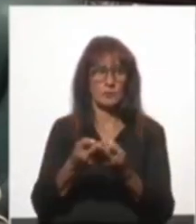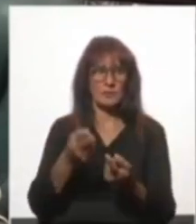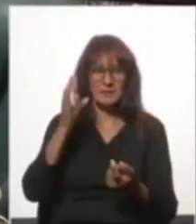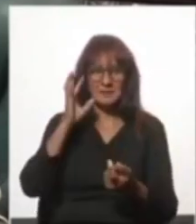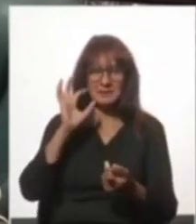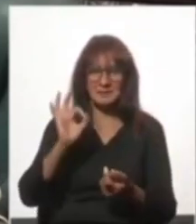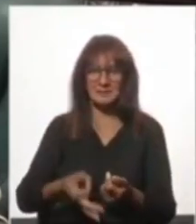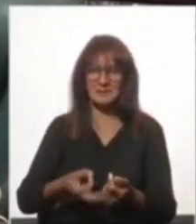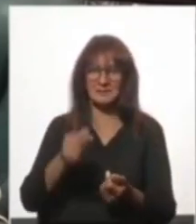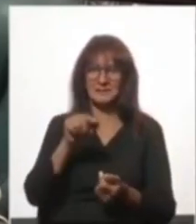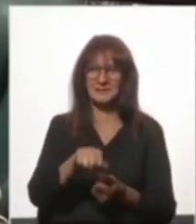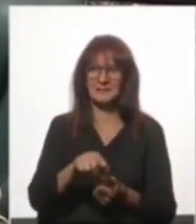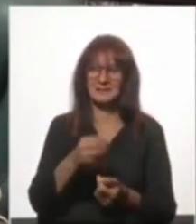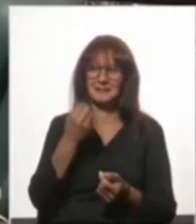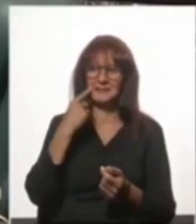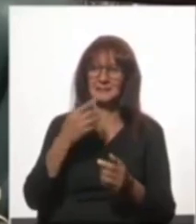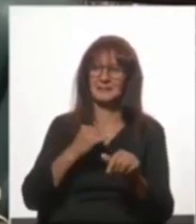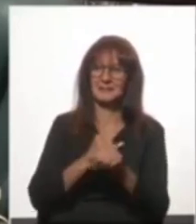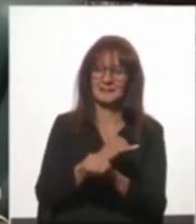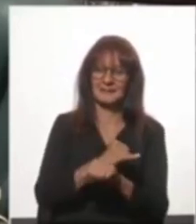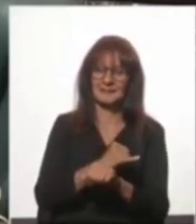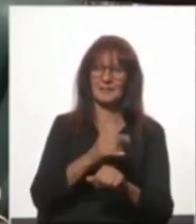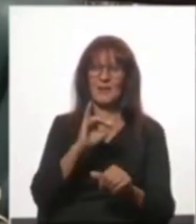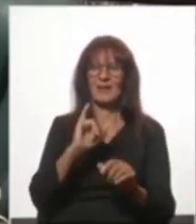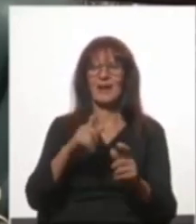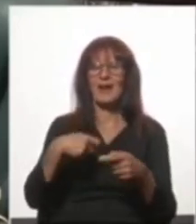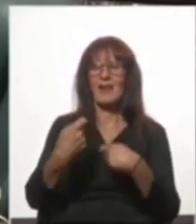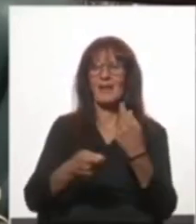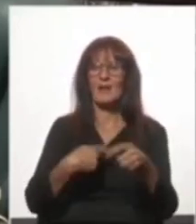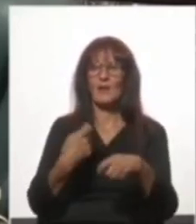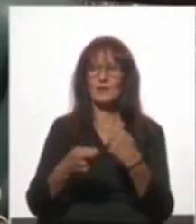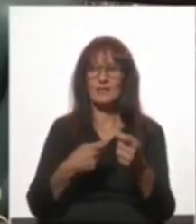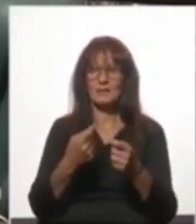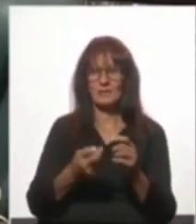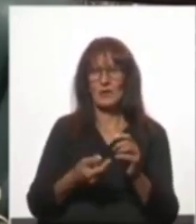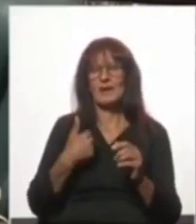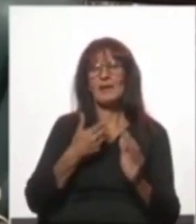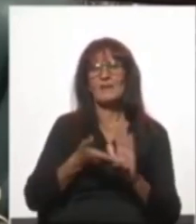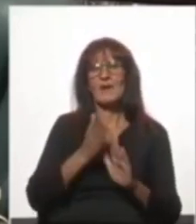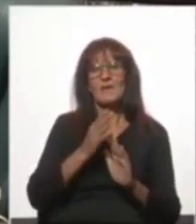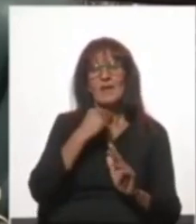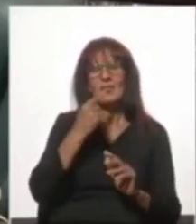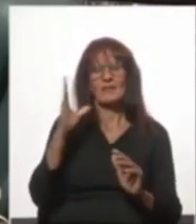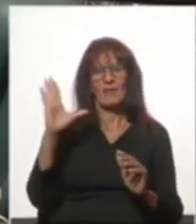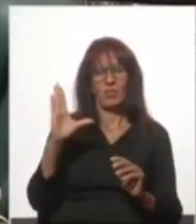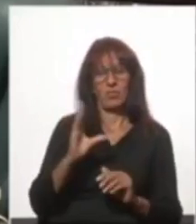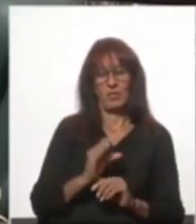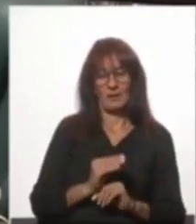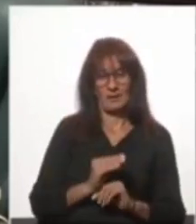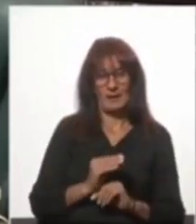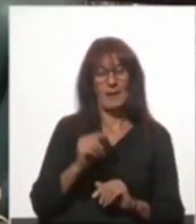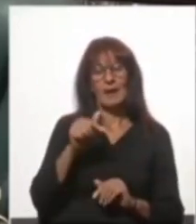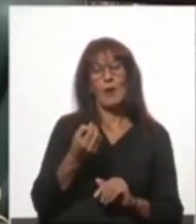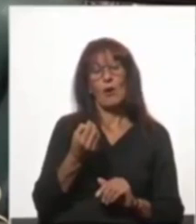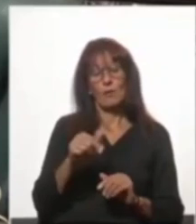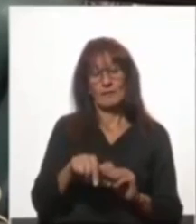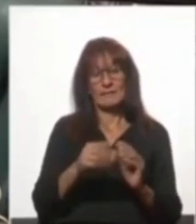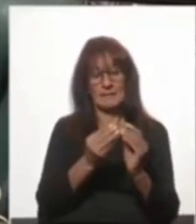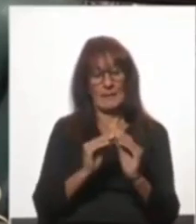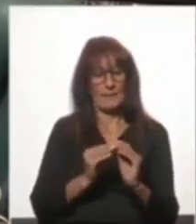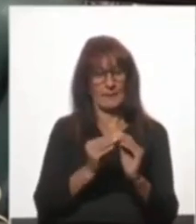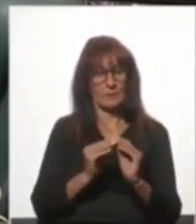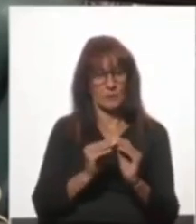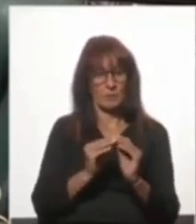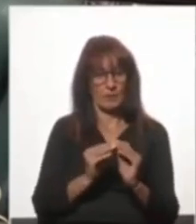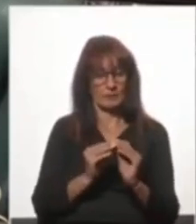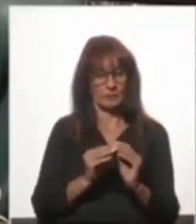campaña, que el rol de los consejos de salarios y la negociación colectiva se iba a debilitar. Y lo que está pasando en este presupuesto es una